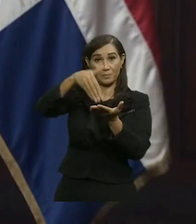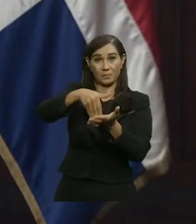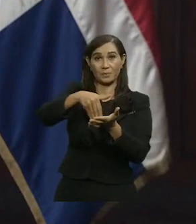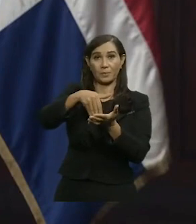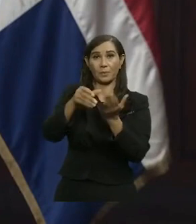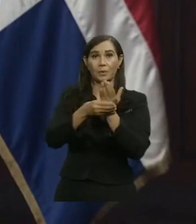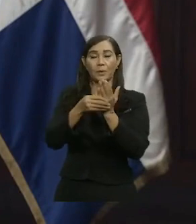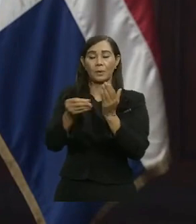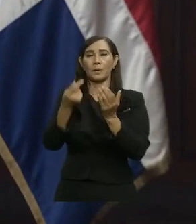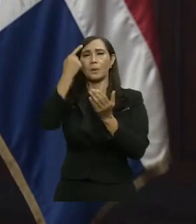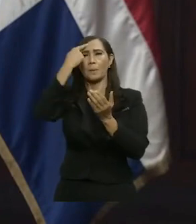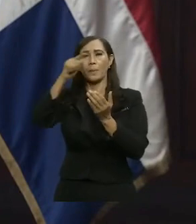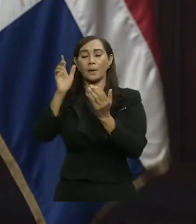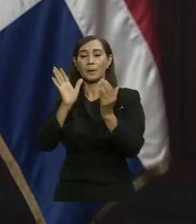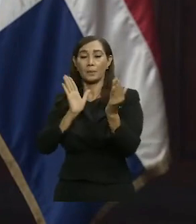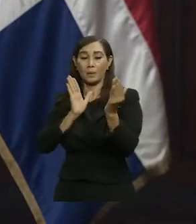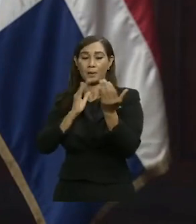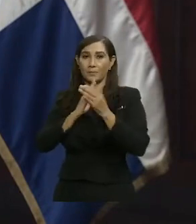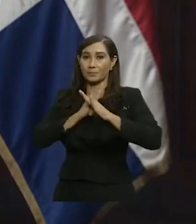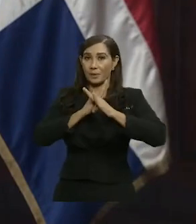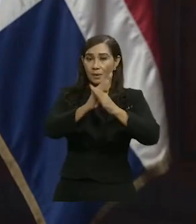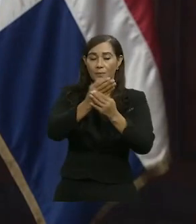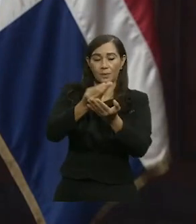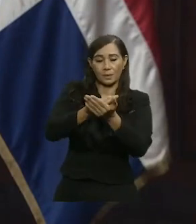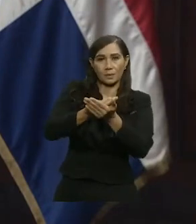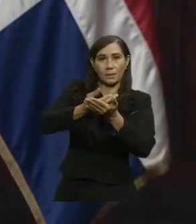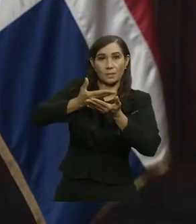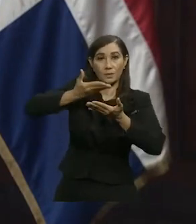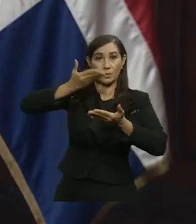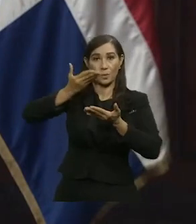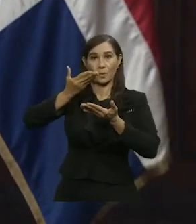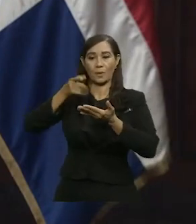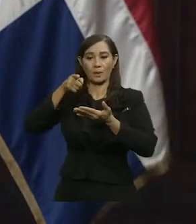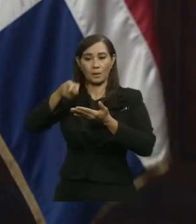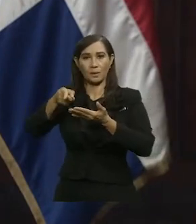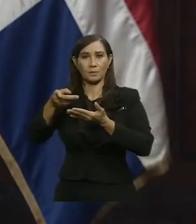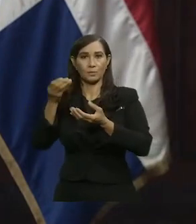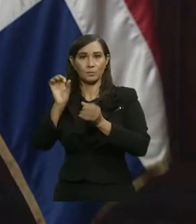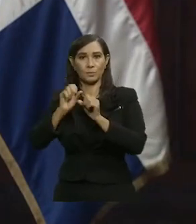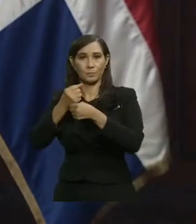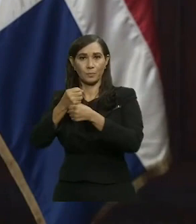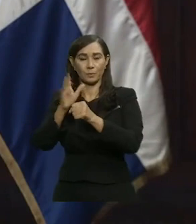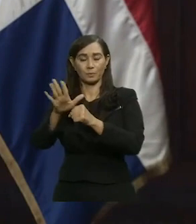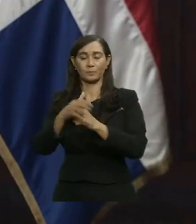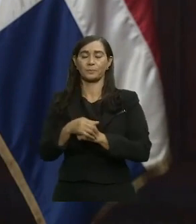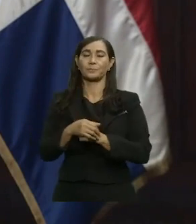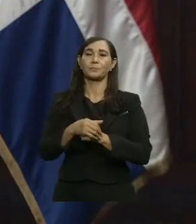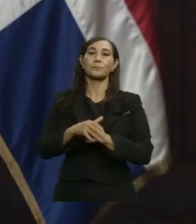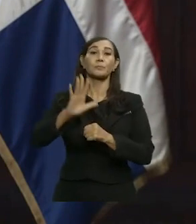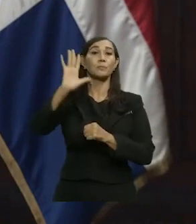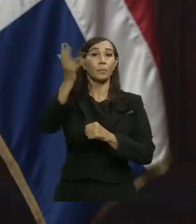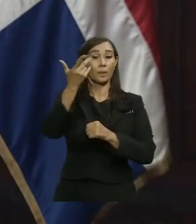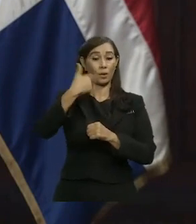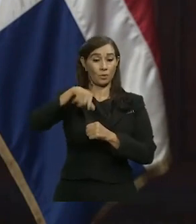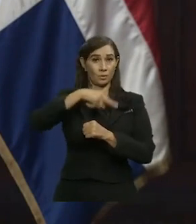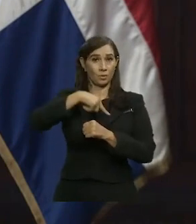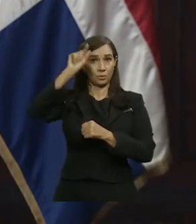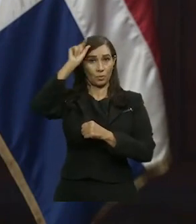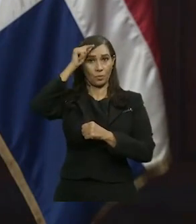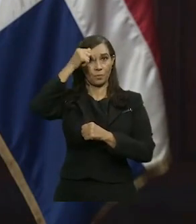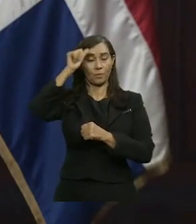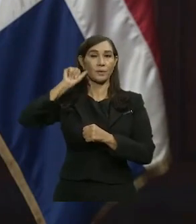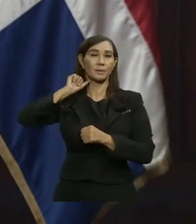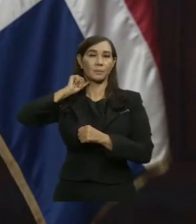de enfrentar la subida de los precios de los productos que utilicen estos insumos. Quinto, como gobierno, desde agosto